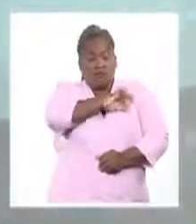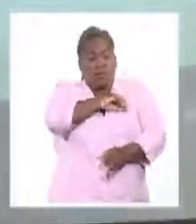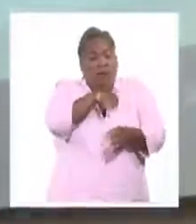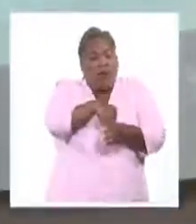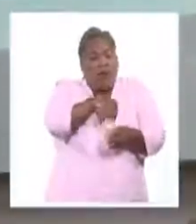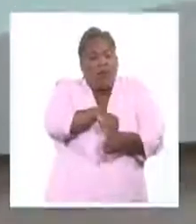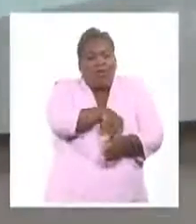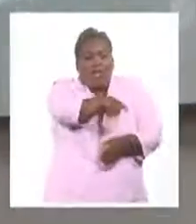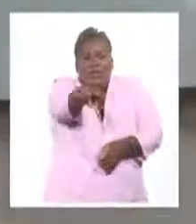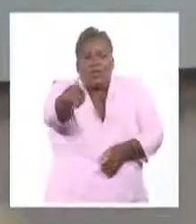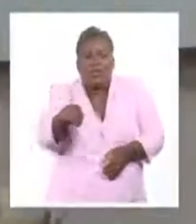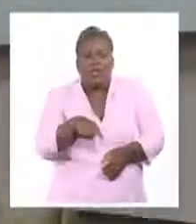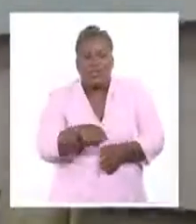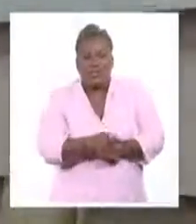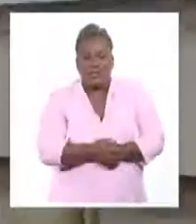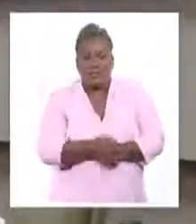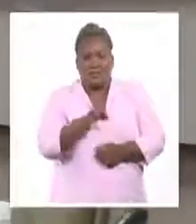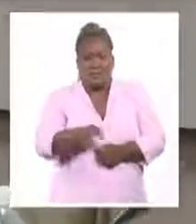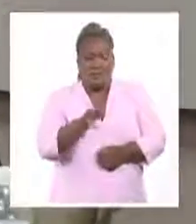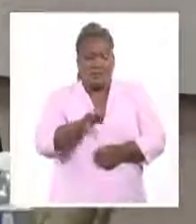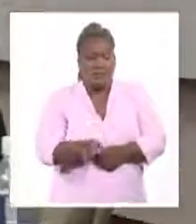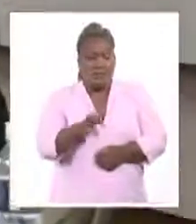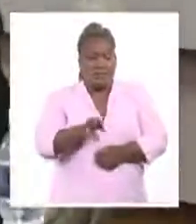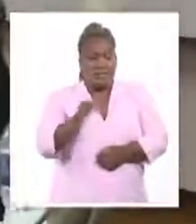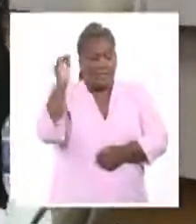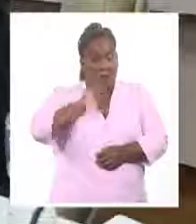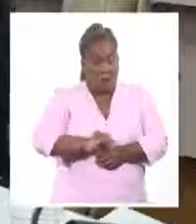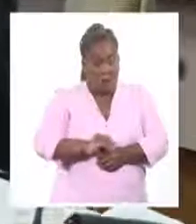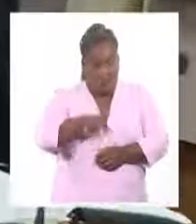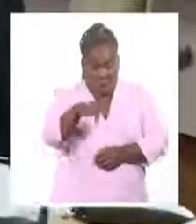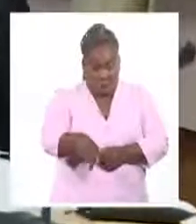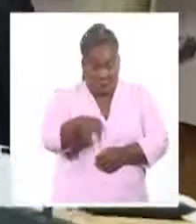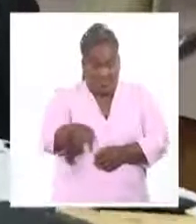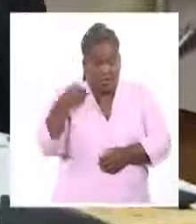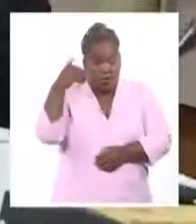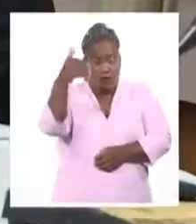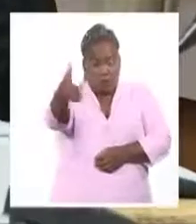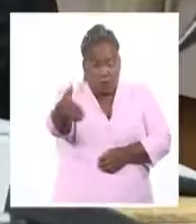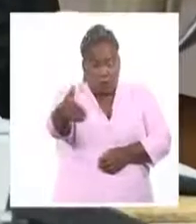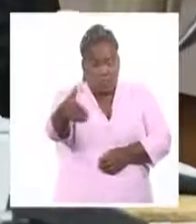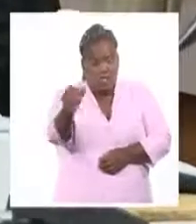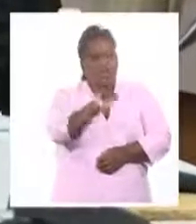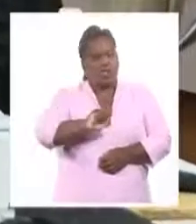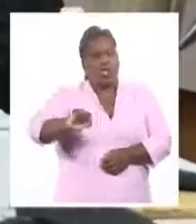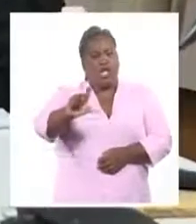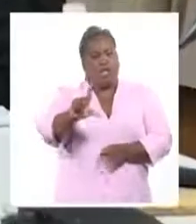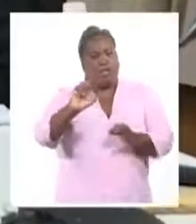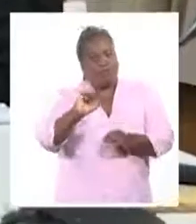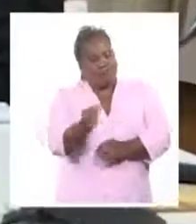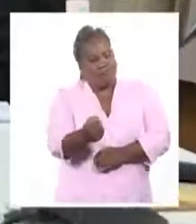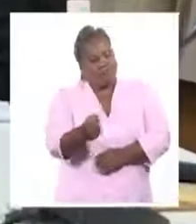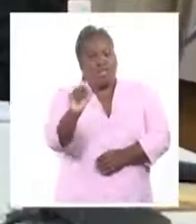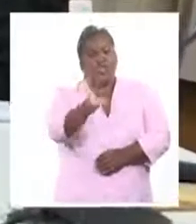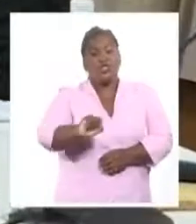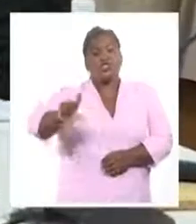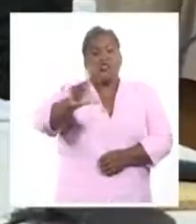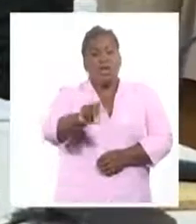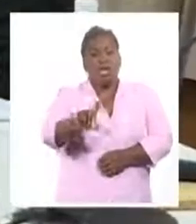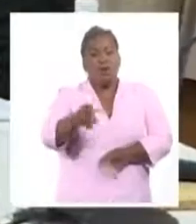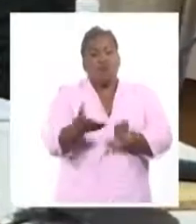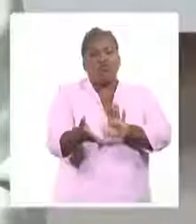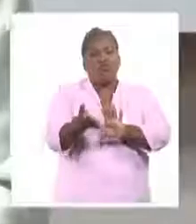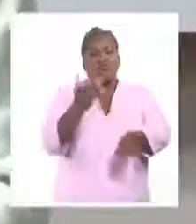ustedes, seguros siempre que el presente y el futuro tiene que ser socialista. El socialismo nos